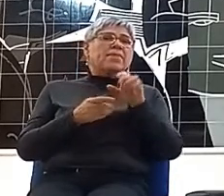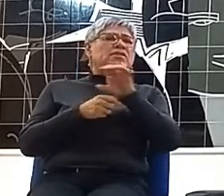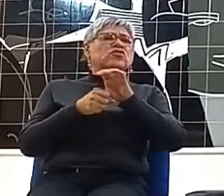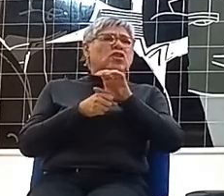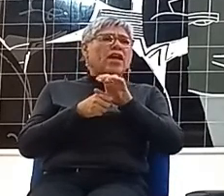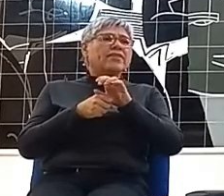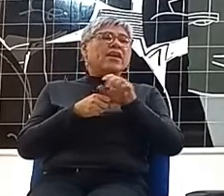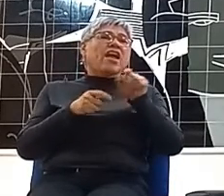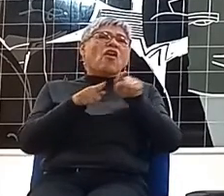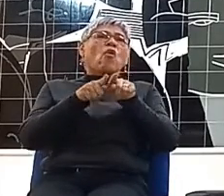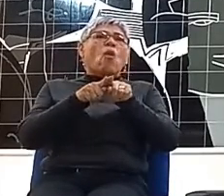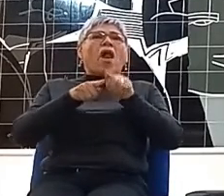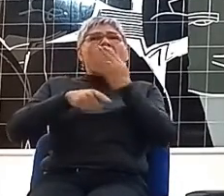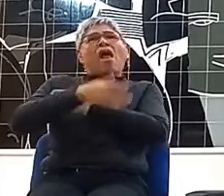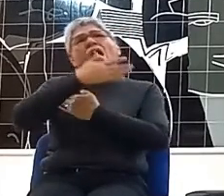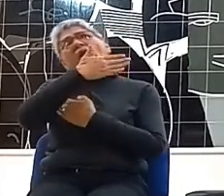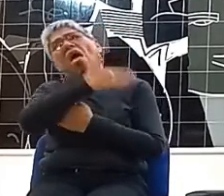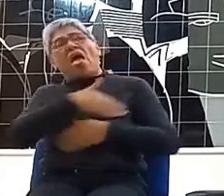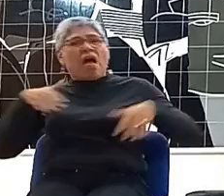criaturas de alas rotas,